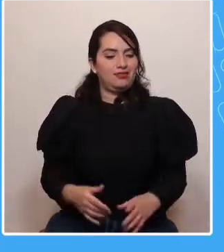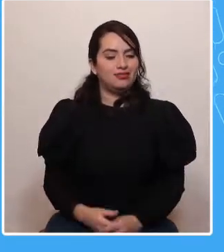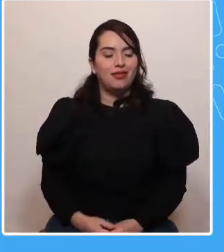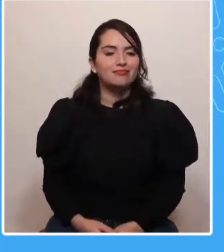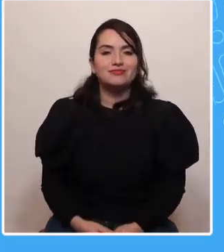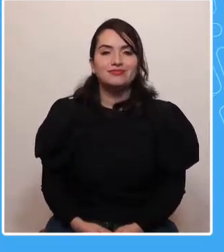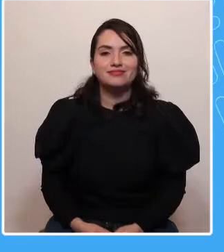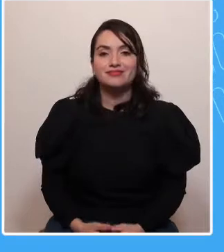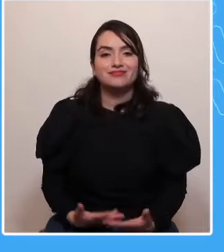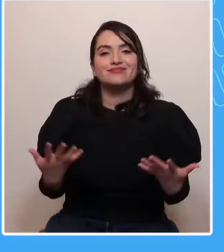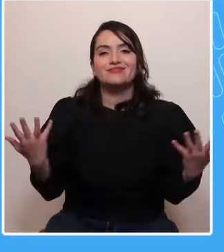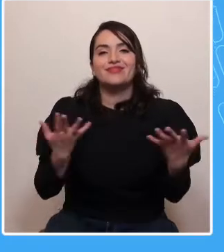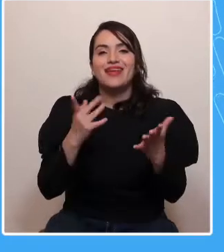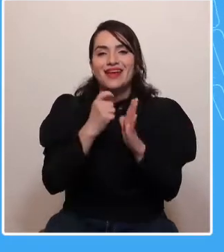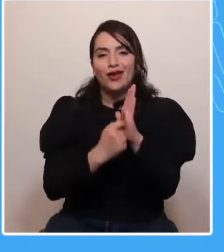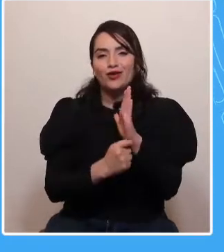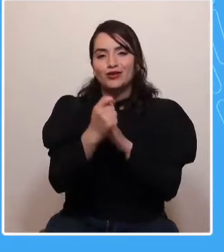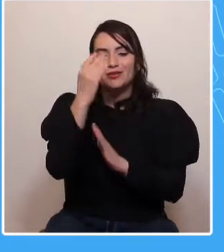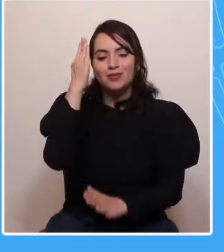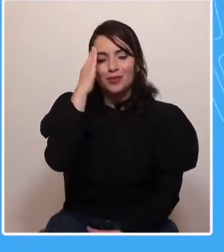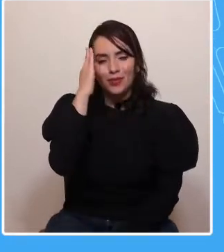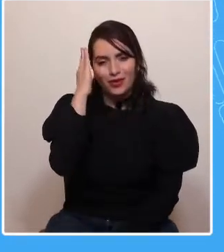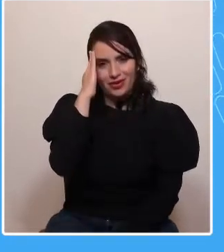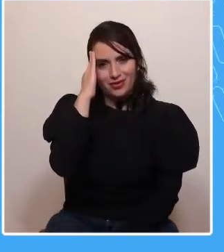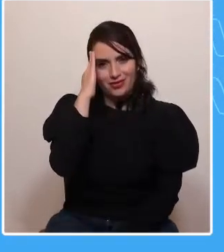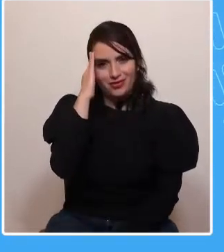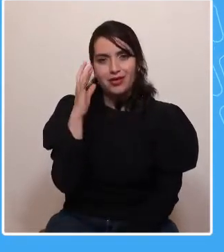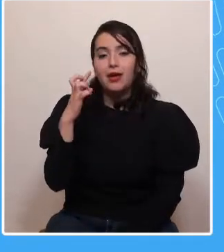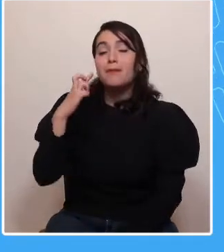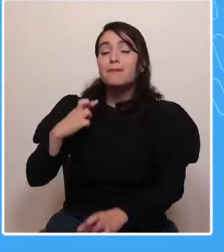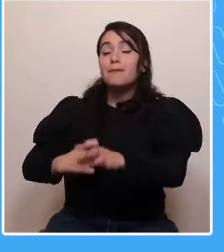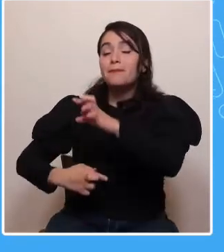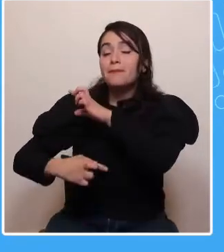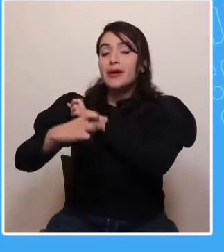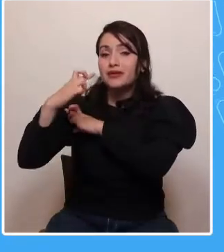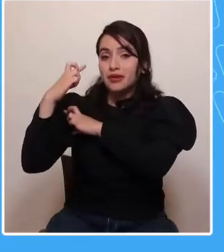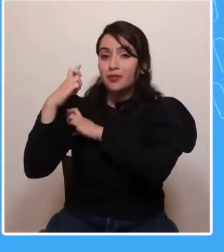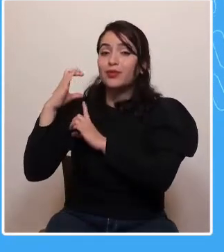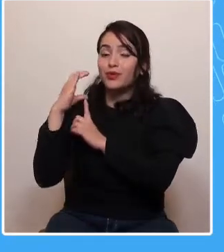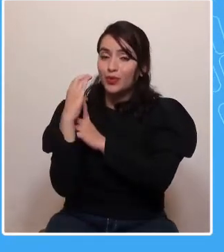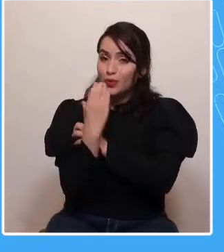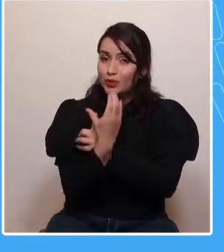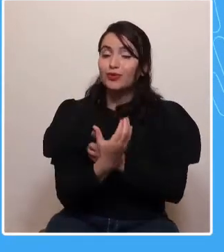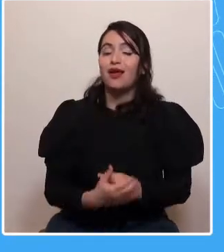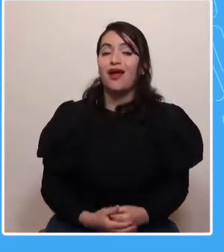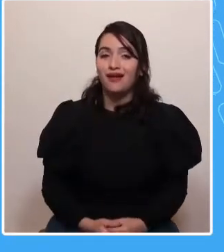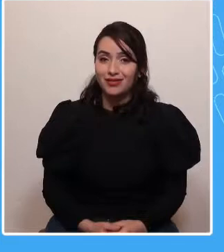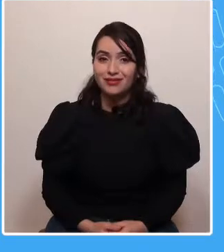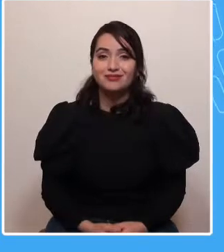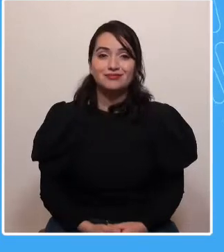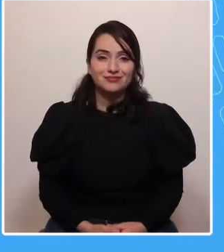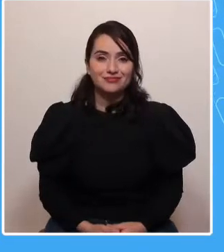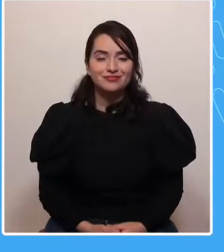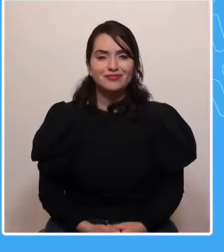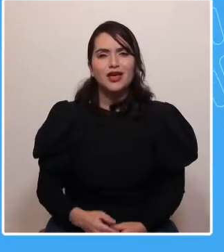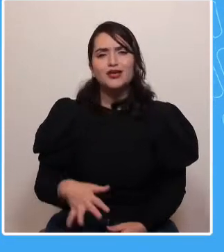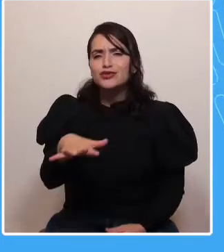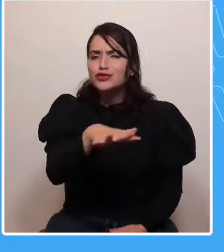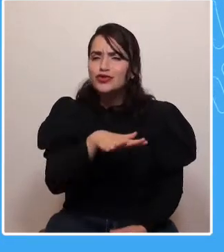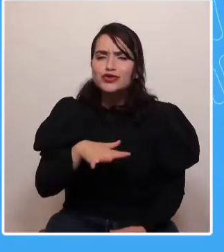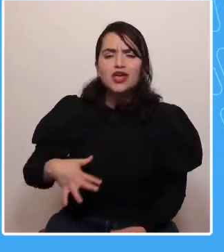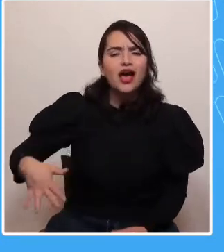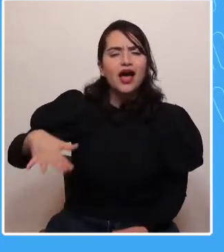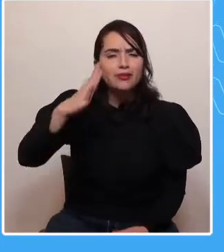el reconocimiento de la memoria como un patrimonio cultural, siendo su ejercicio social un